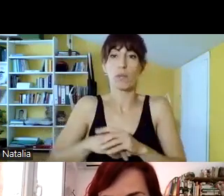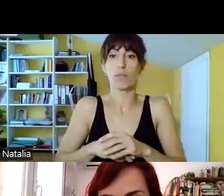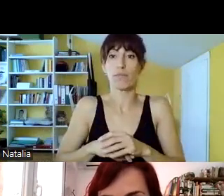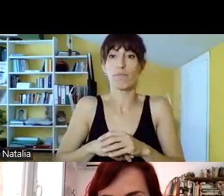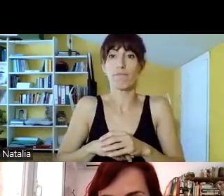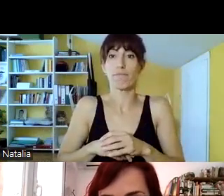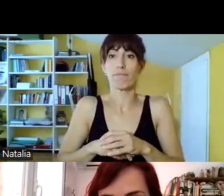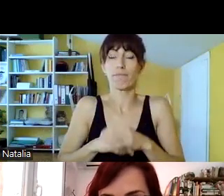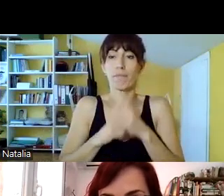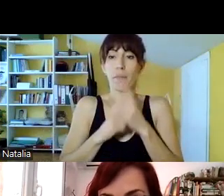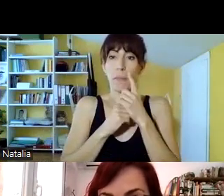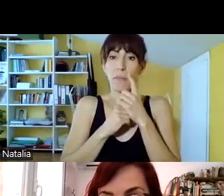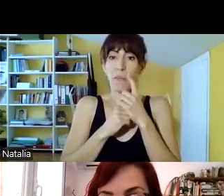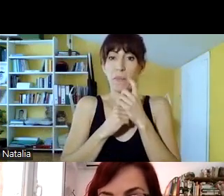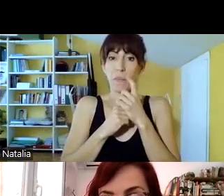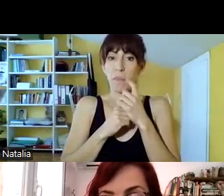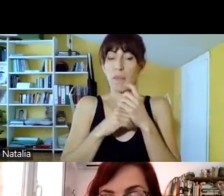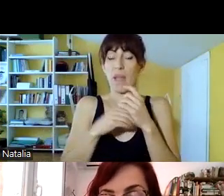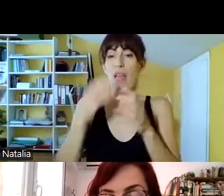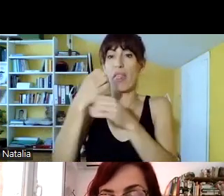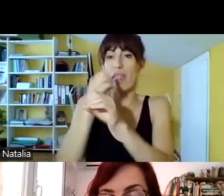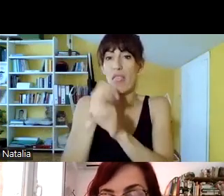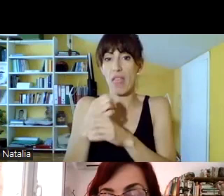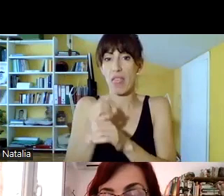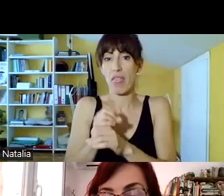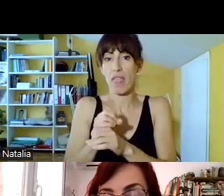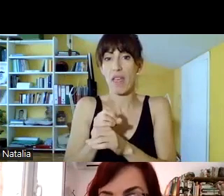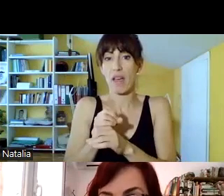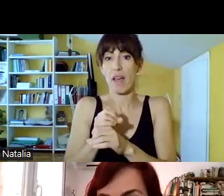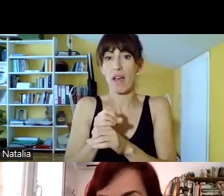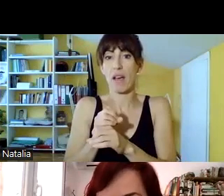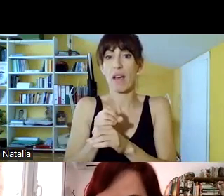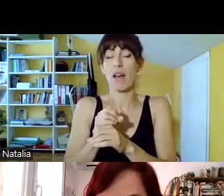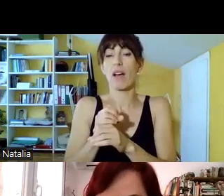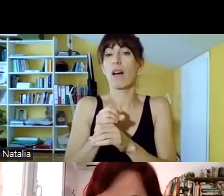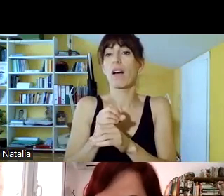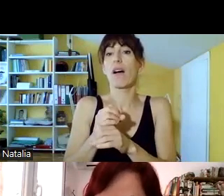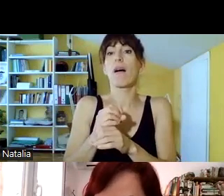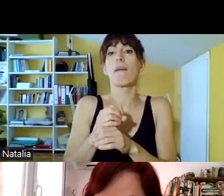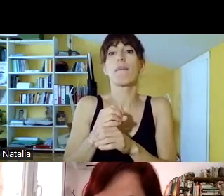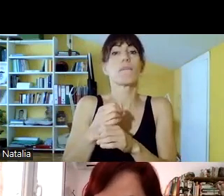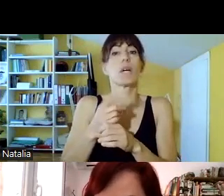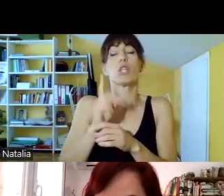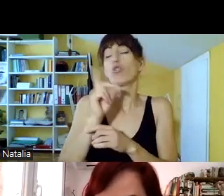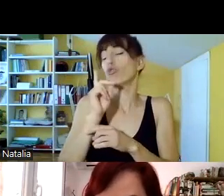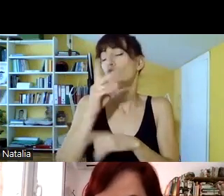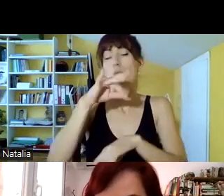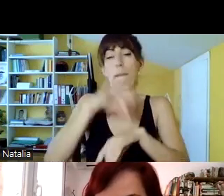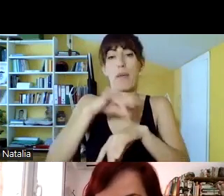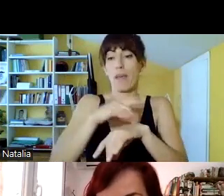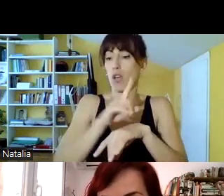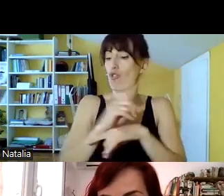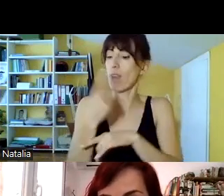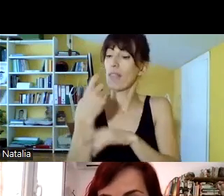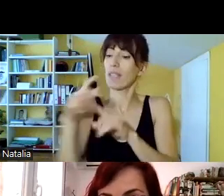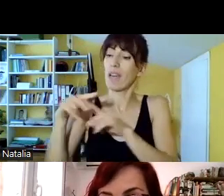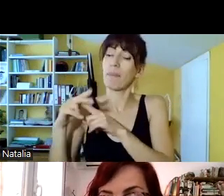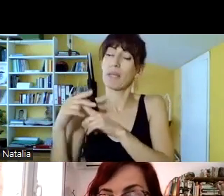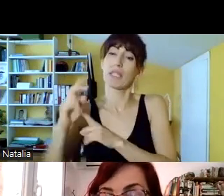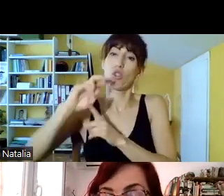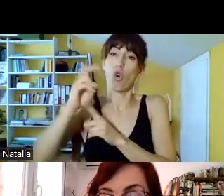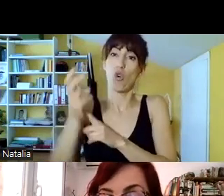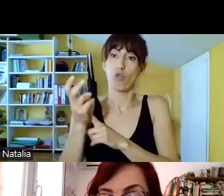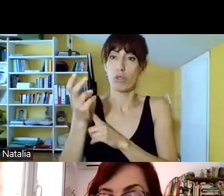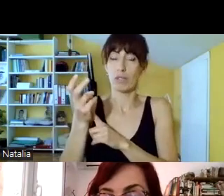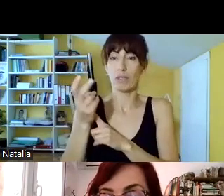¿no? que la ciencia biomédica no puede resolver las cosas sola, ¿no? Que necesita de otras herramientas y que es